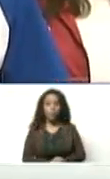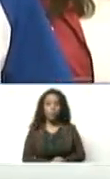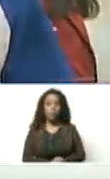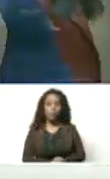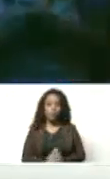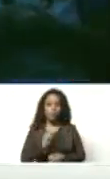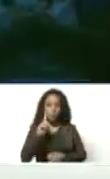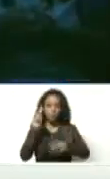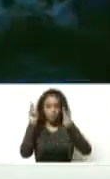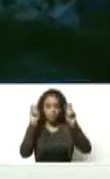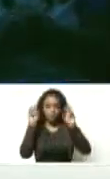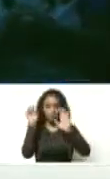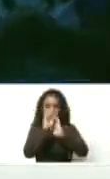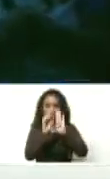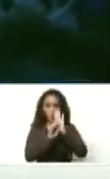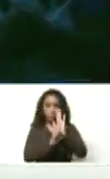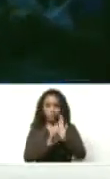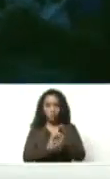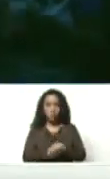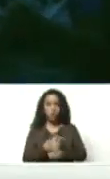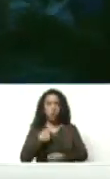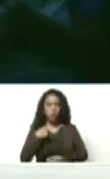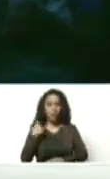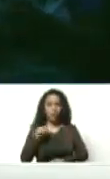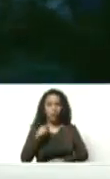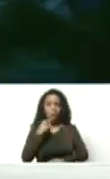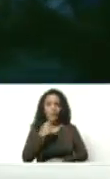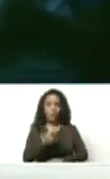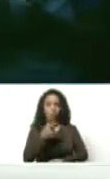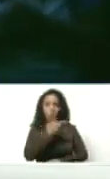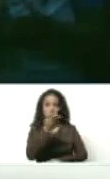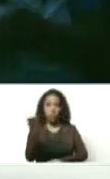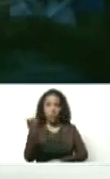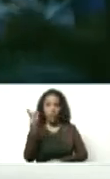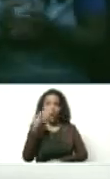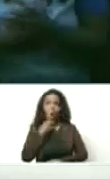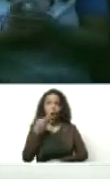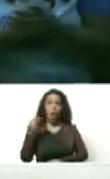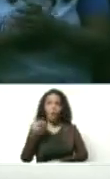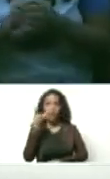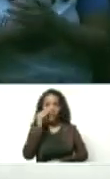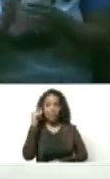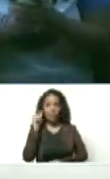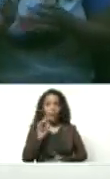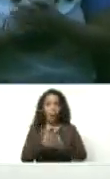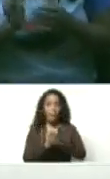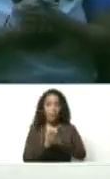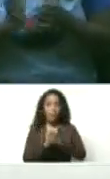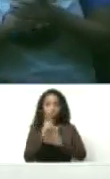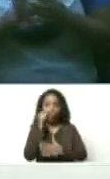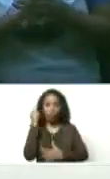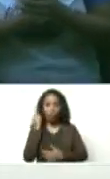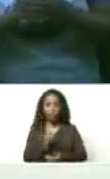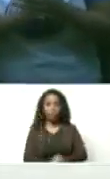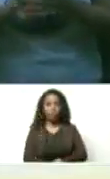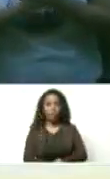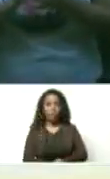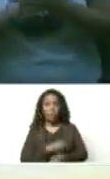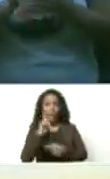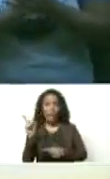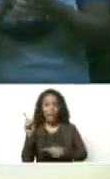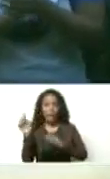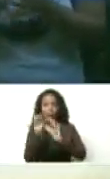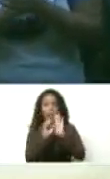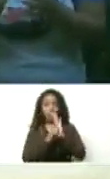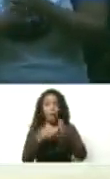una nueva etapa. Tengo que decirles a ustedes, muchachos, muchachas, compañeros, compañeras, en aquella etapa en que